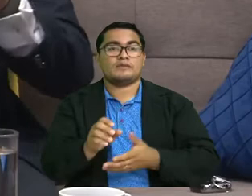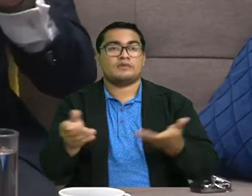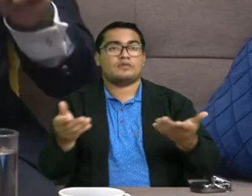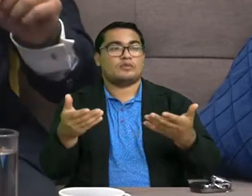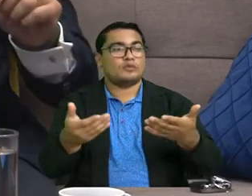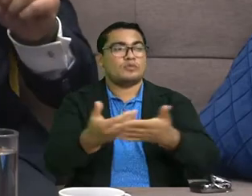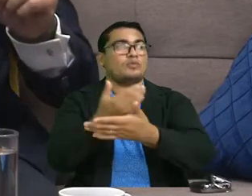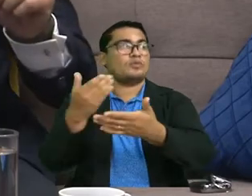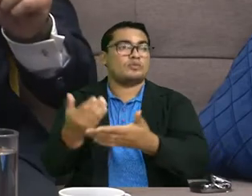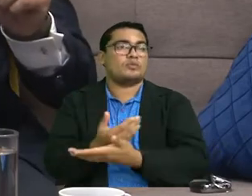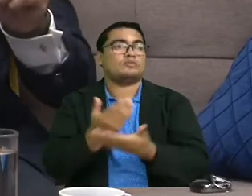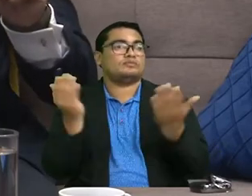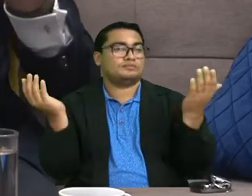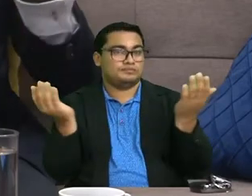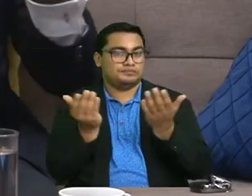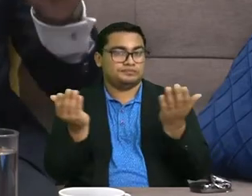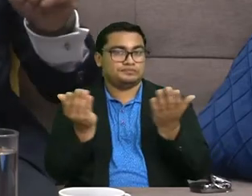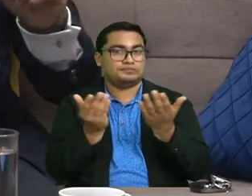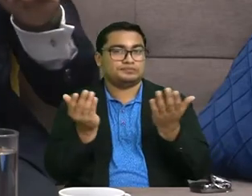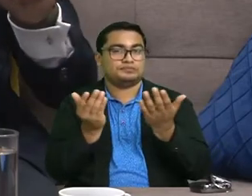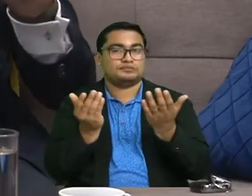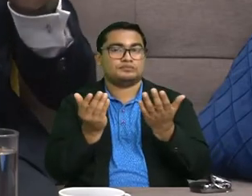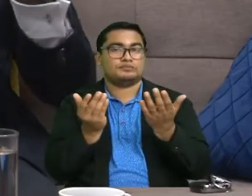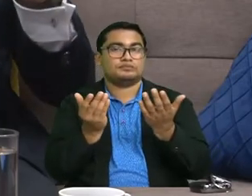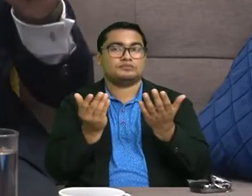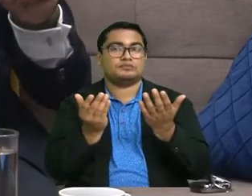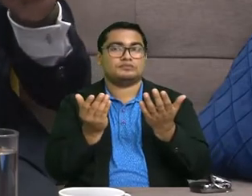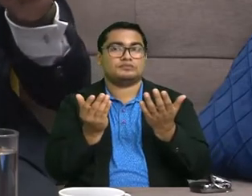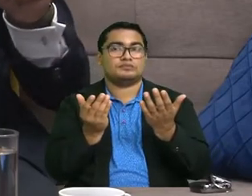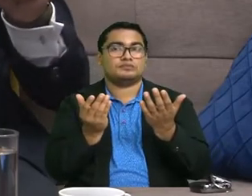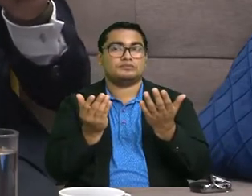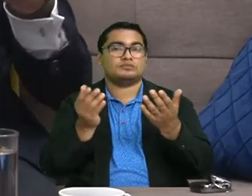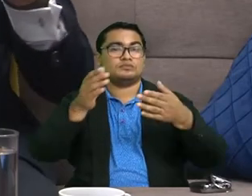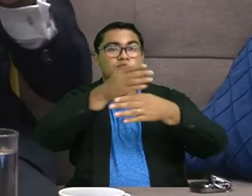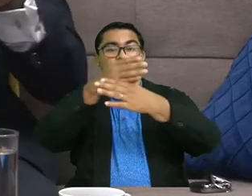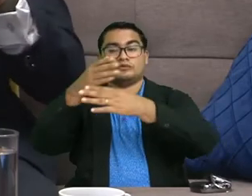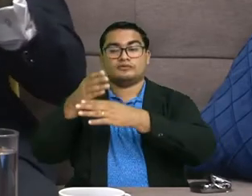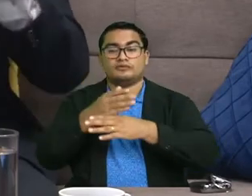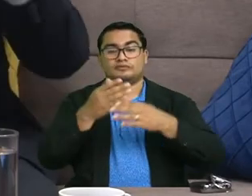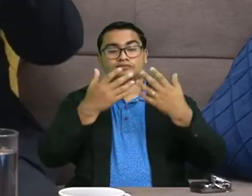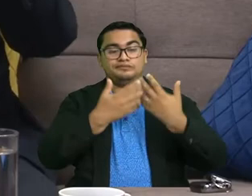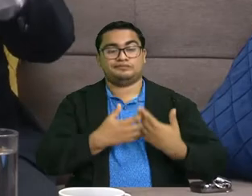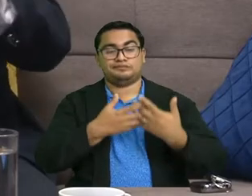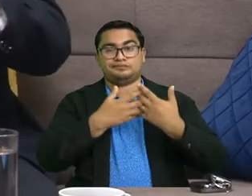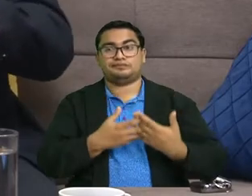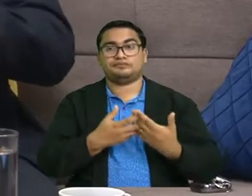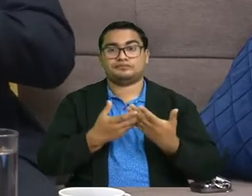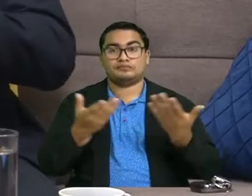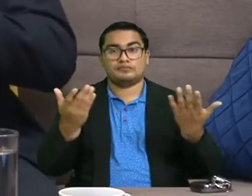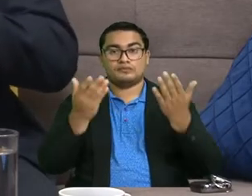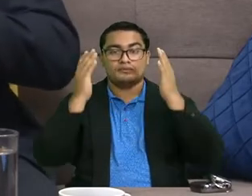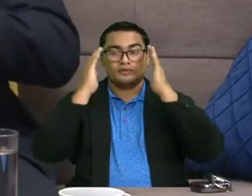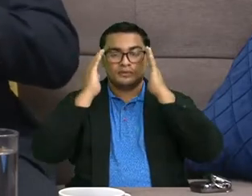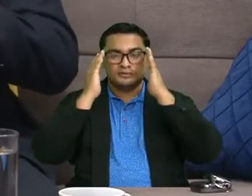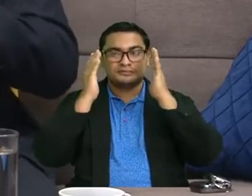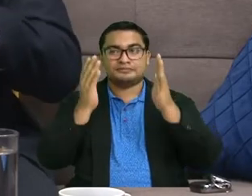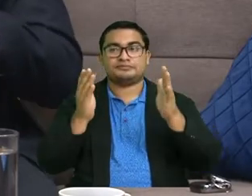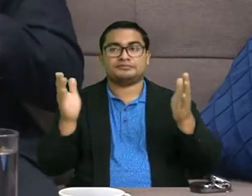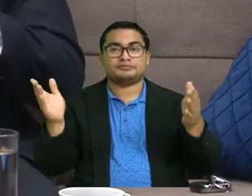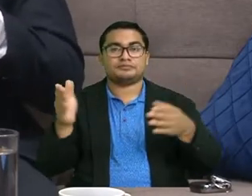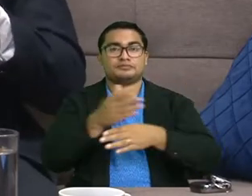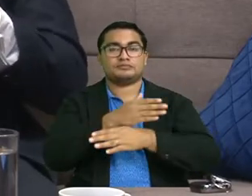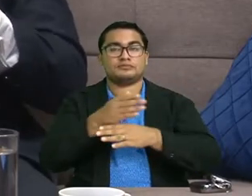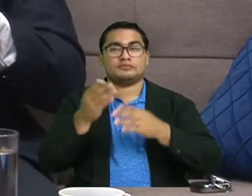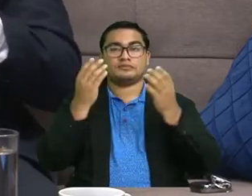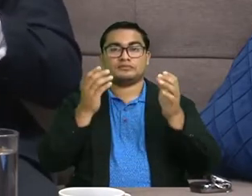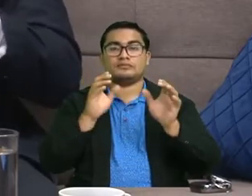de co-creación, de enlazamientos entre las industrias, entre los servicios vinculados a productos.